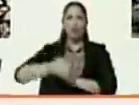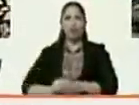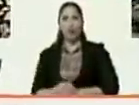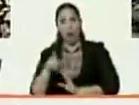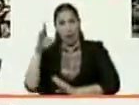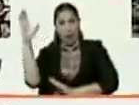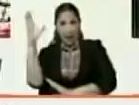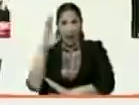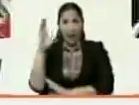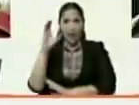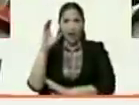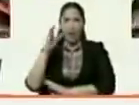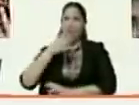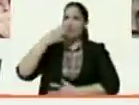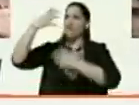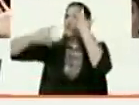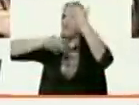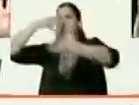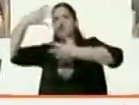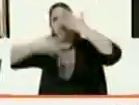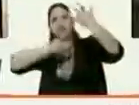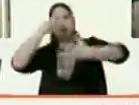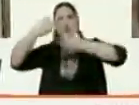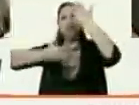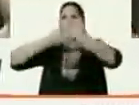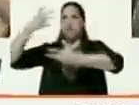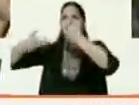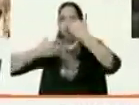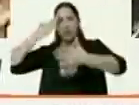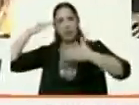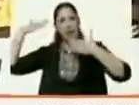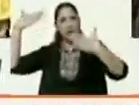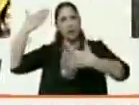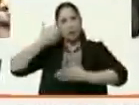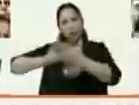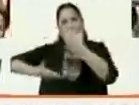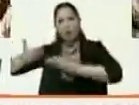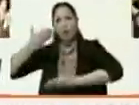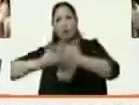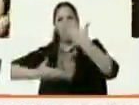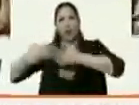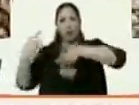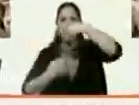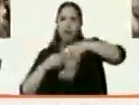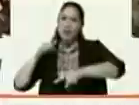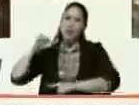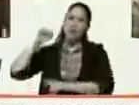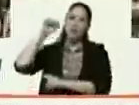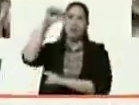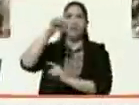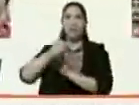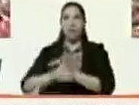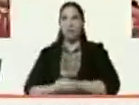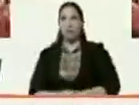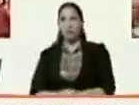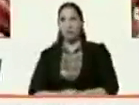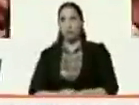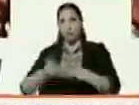en Caracas. ¡Arriba, arriba, arriba, arriba, arriba, arriba, arriba! ¡Saludo solidario!